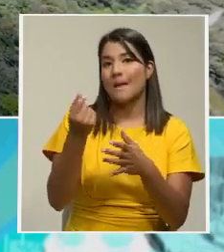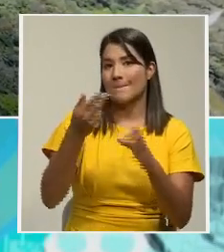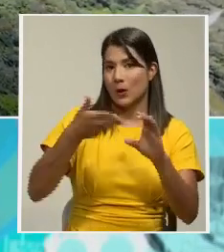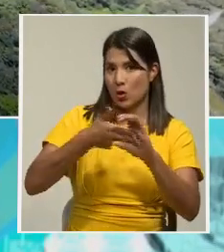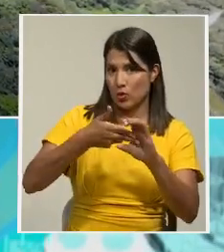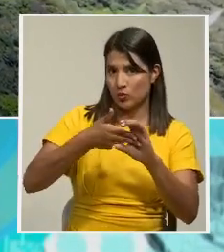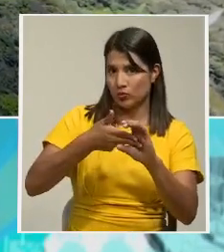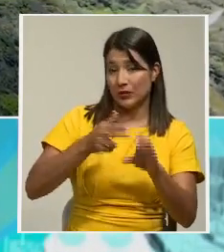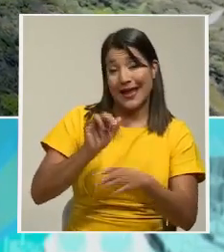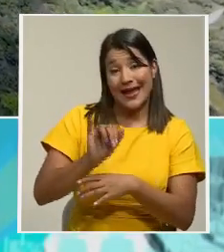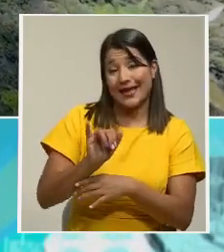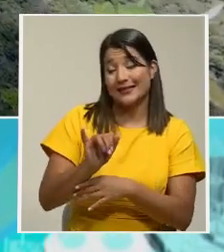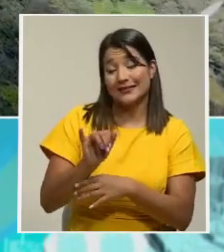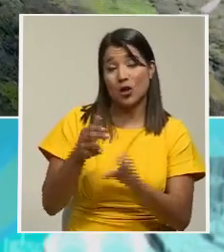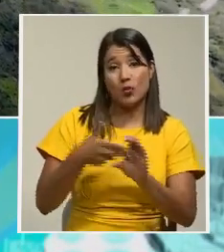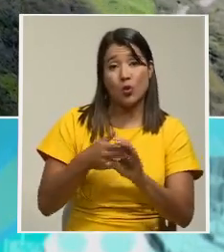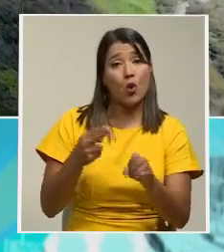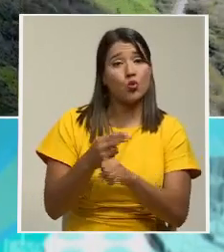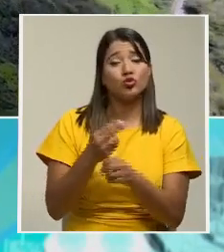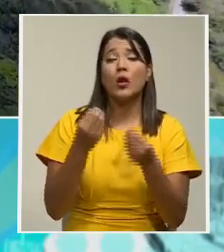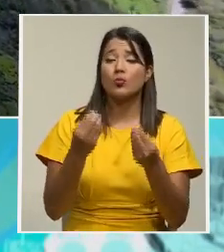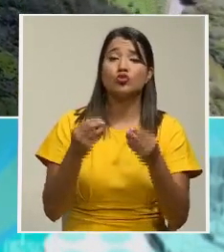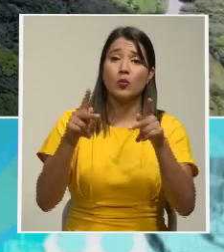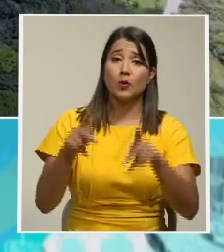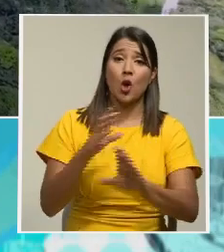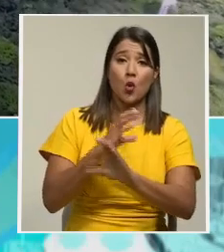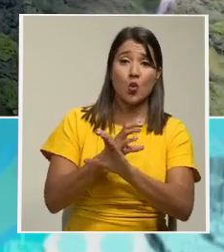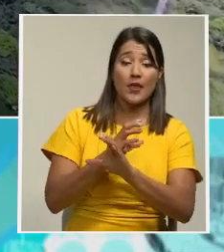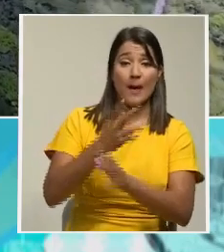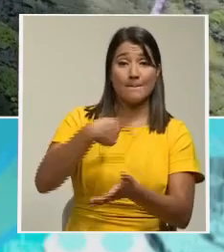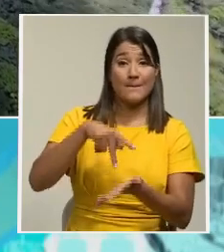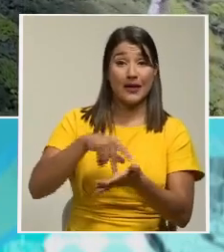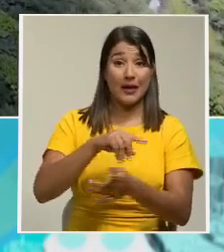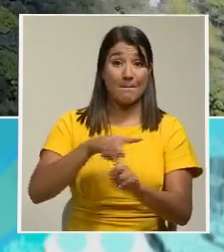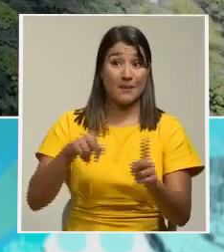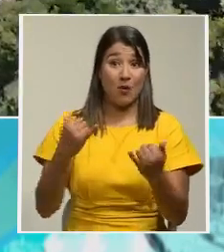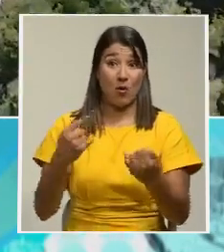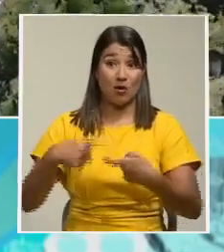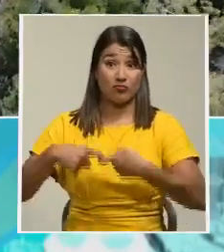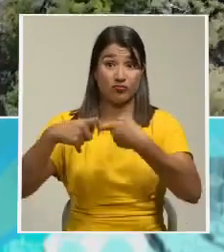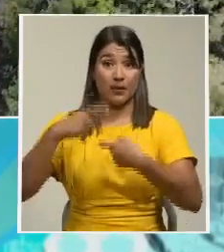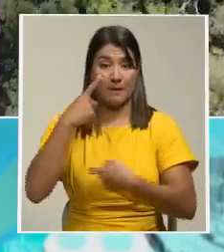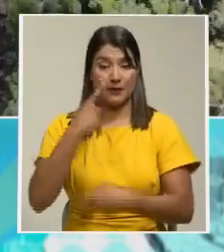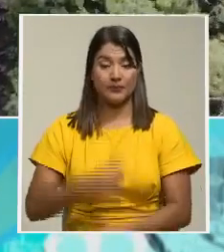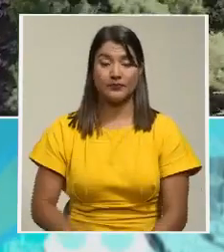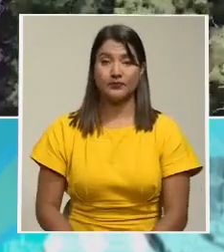que utilizan mucho los guardaparques y que en este momento los tienen paralizados. Veamos.